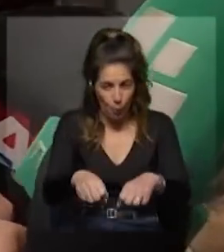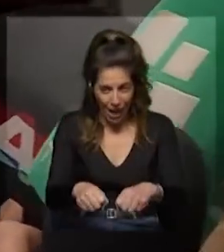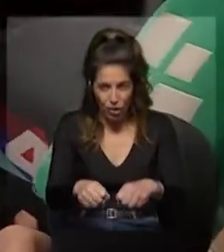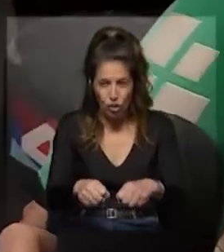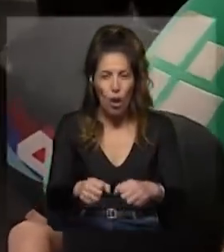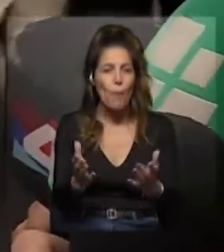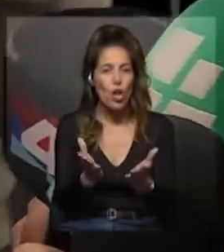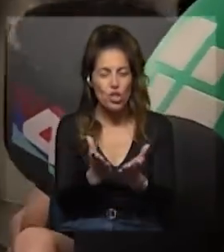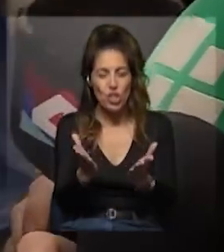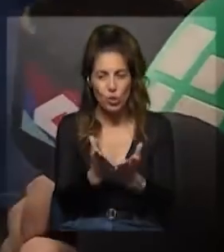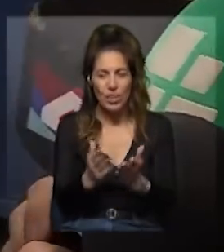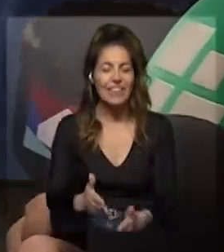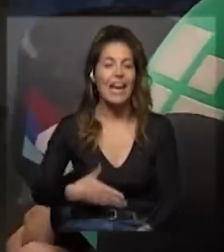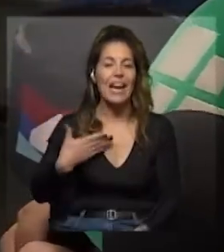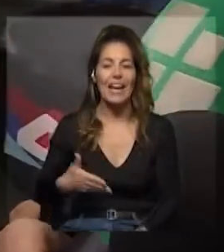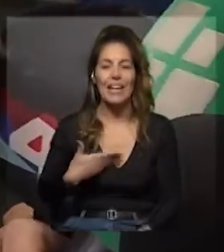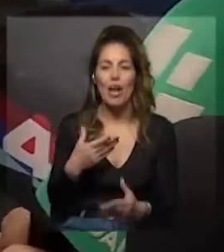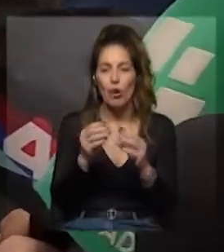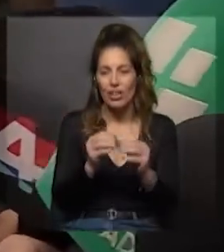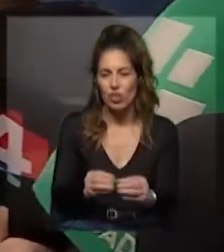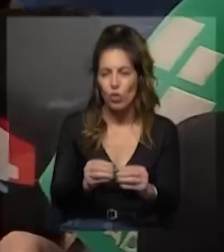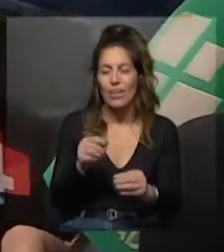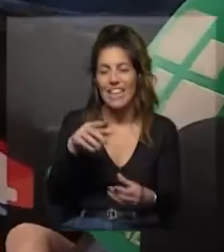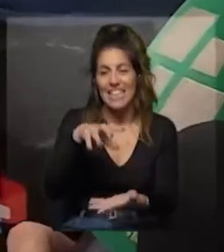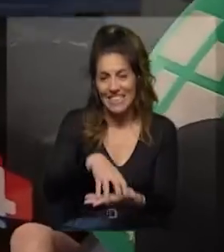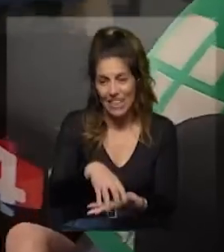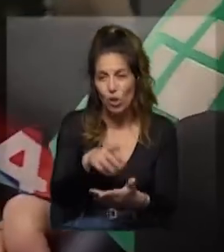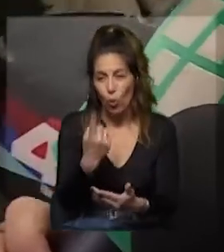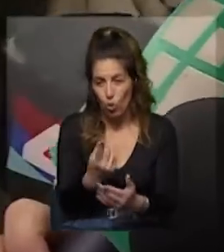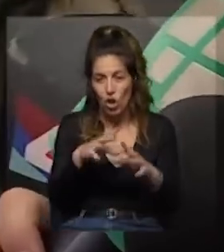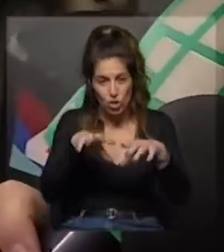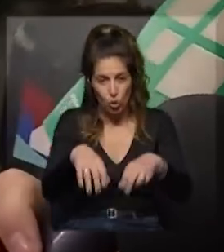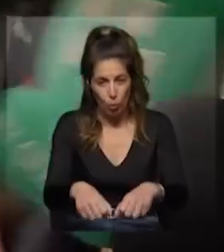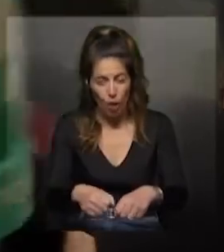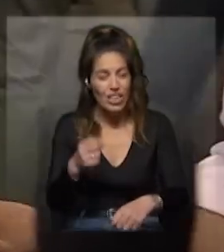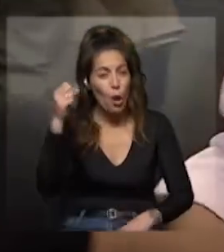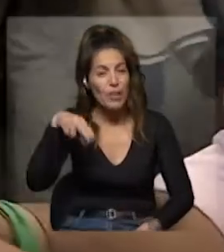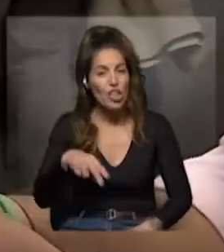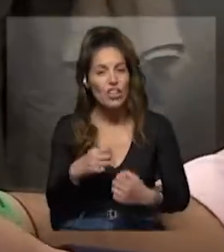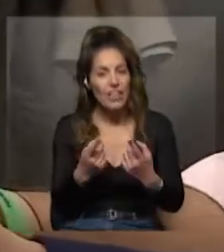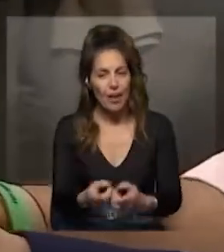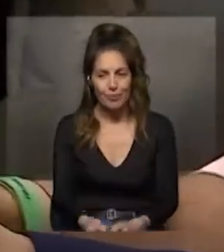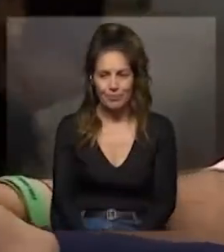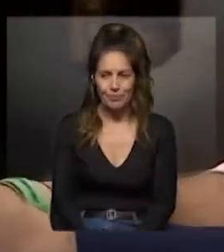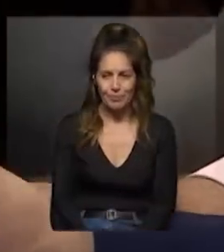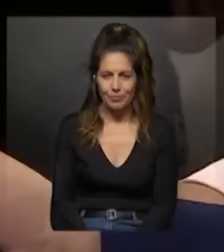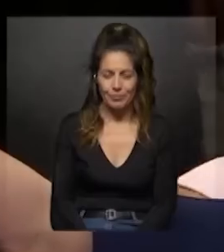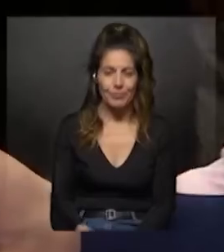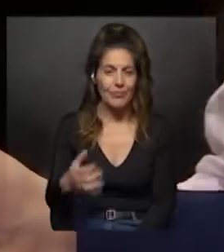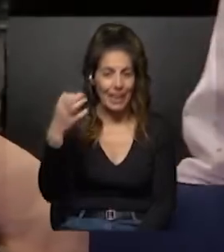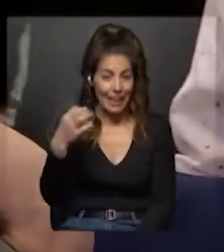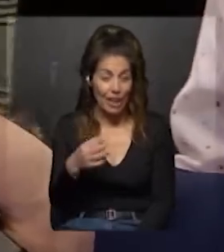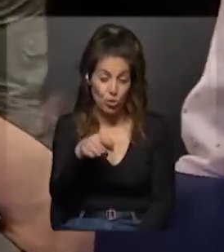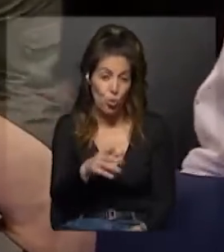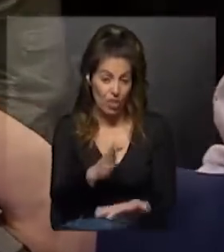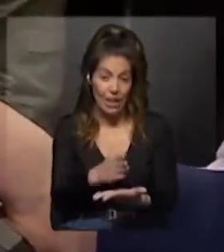parte de estudiantes en reclamo de la rendición de cuentas este centro de estudi fue uno de los que se ocupó Qué opinión le merece creo que están en